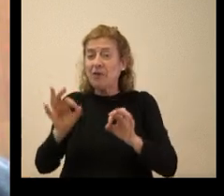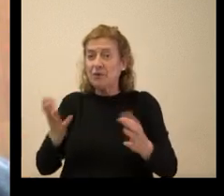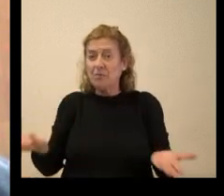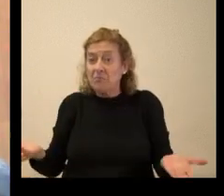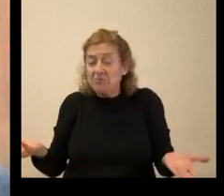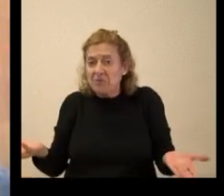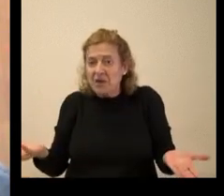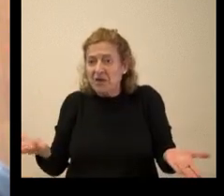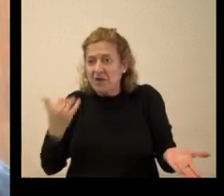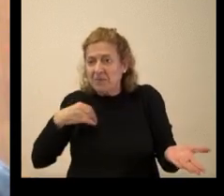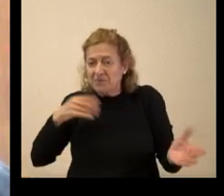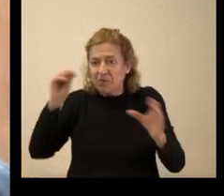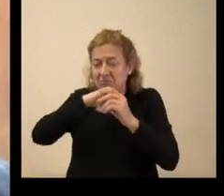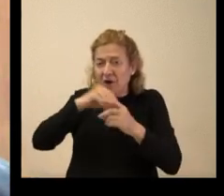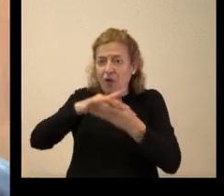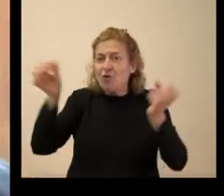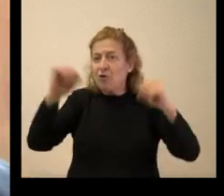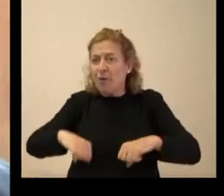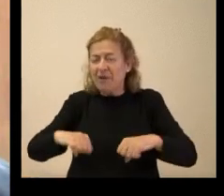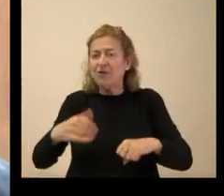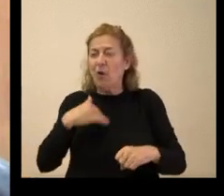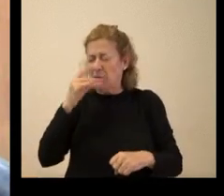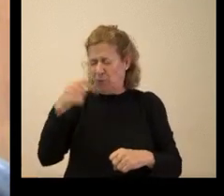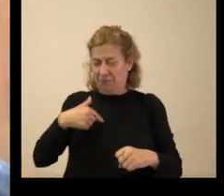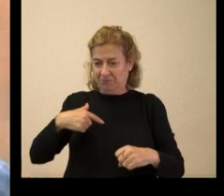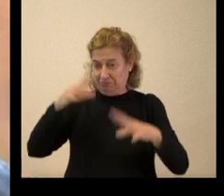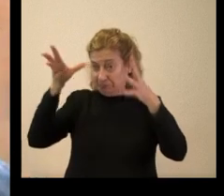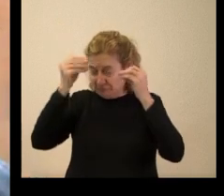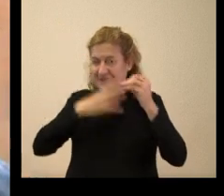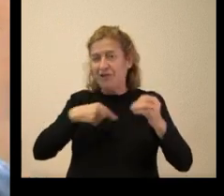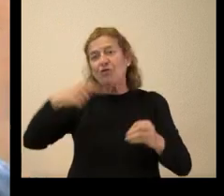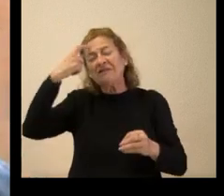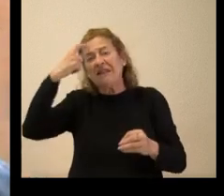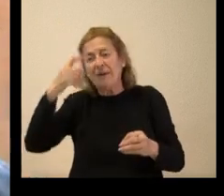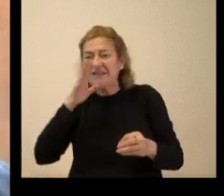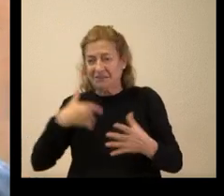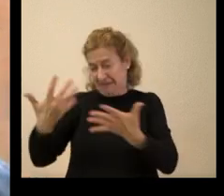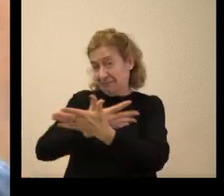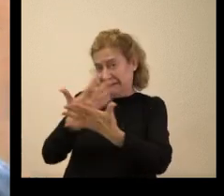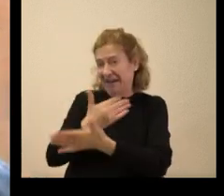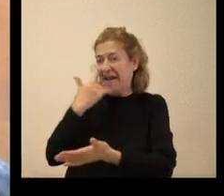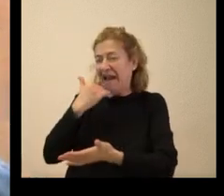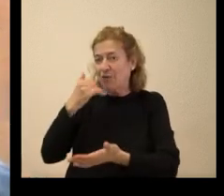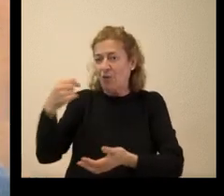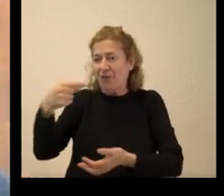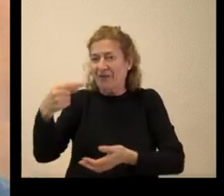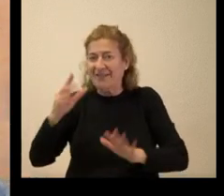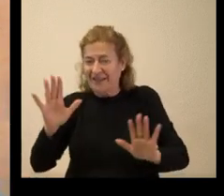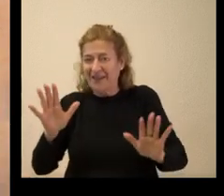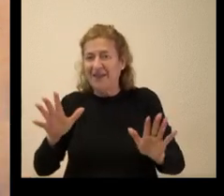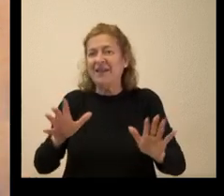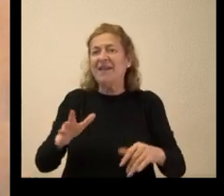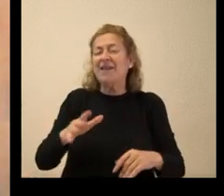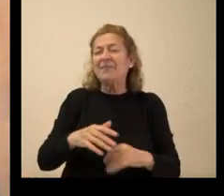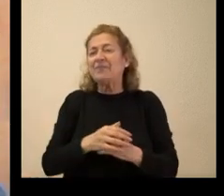se incorporan en este convenio es algo que me ha descuadrado y quería saber si Habría alguna explicación pero la diferencia es normal respecto a lo que